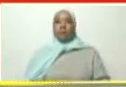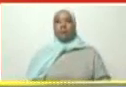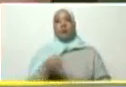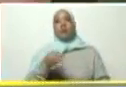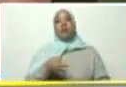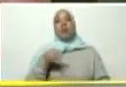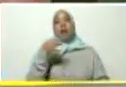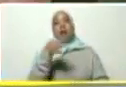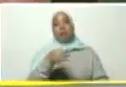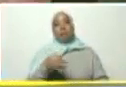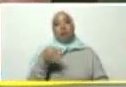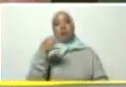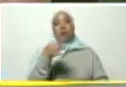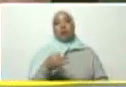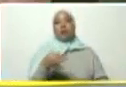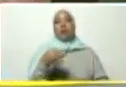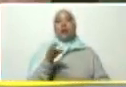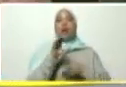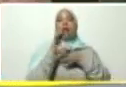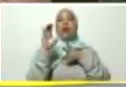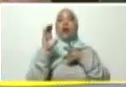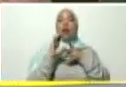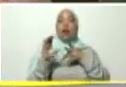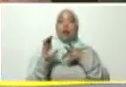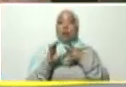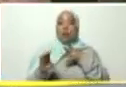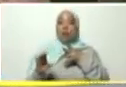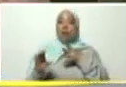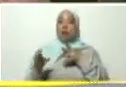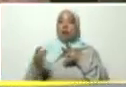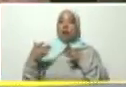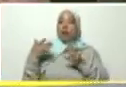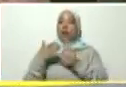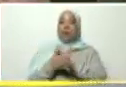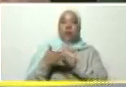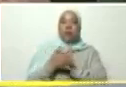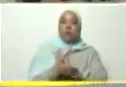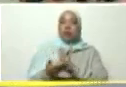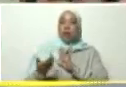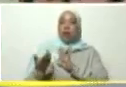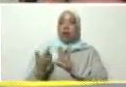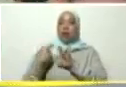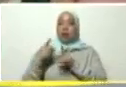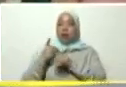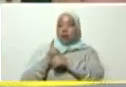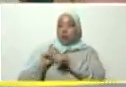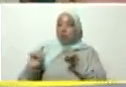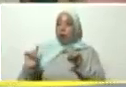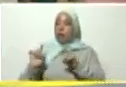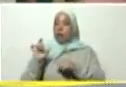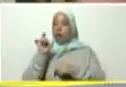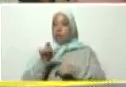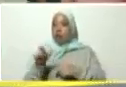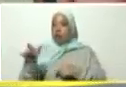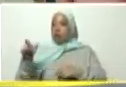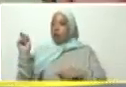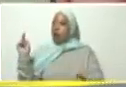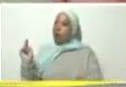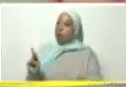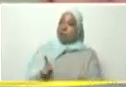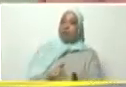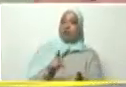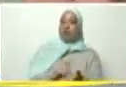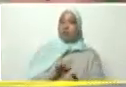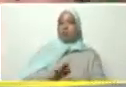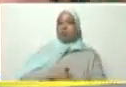el carácter de democracia directa democracia popular democracia verdadera empoderar al pueblo que sea